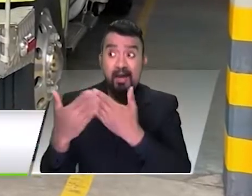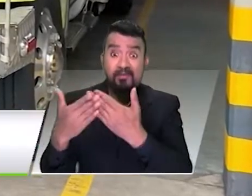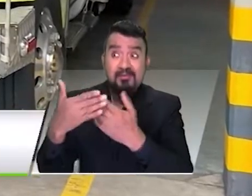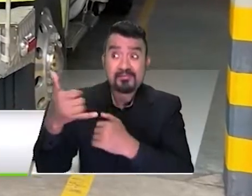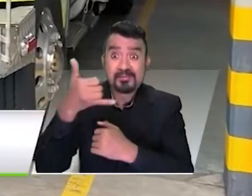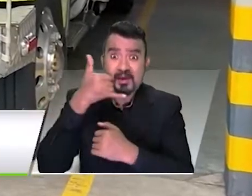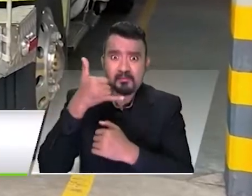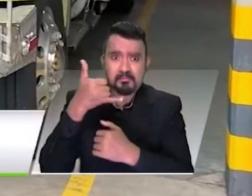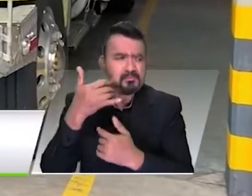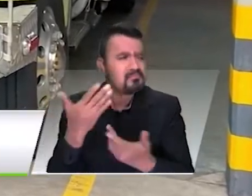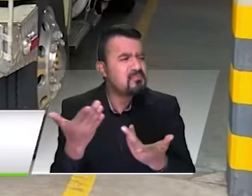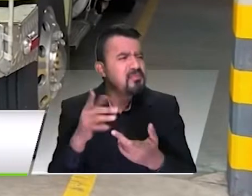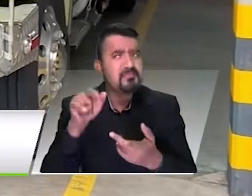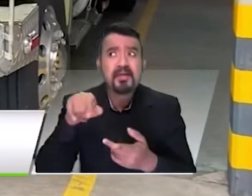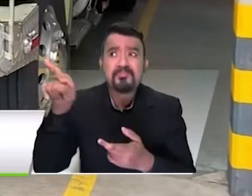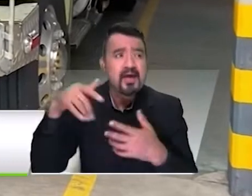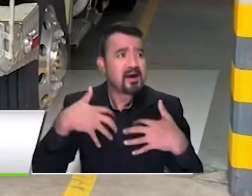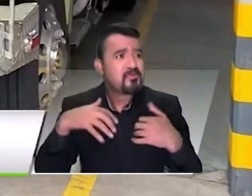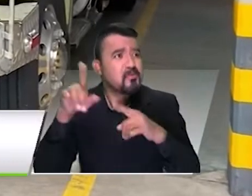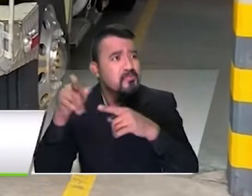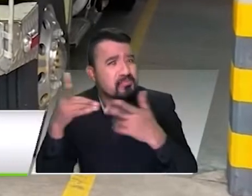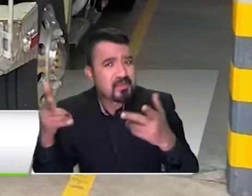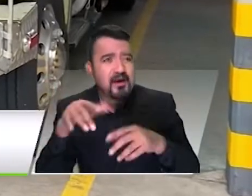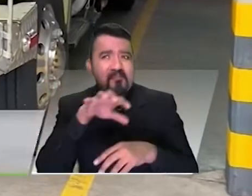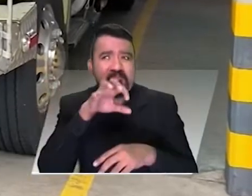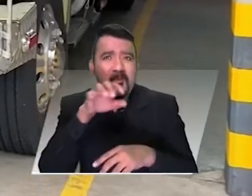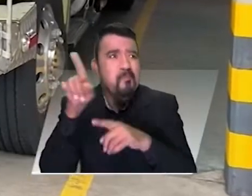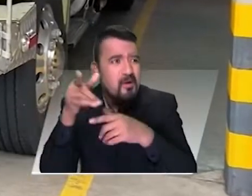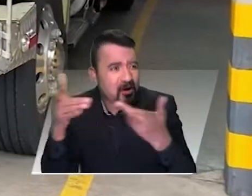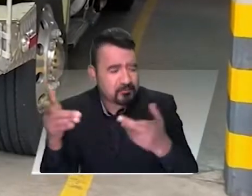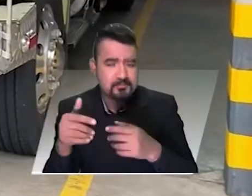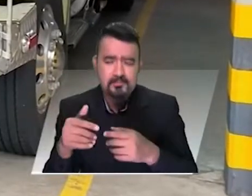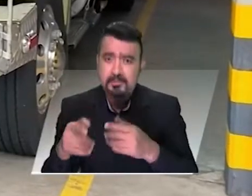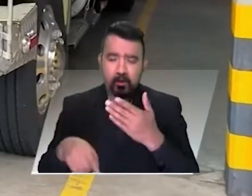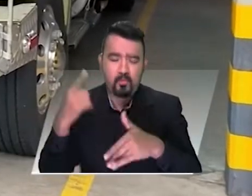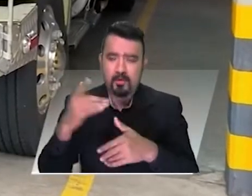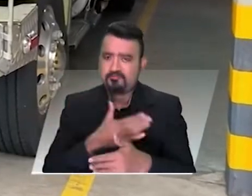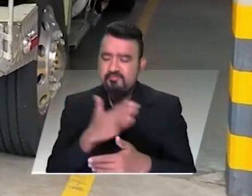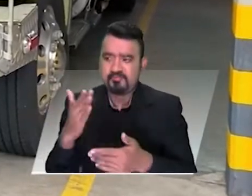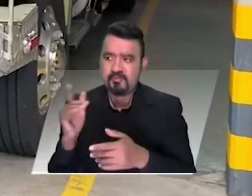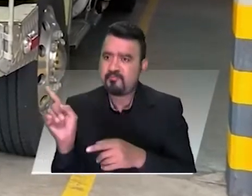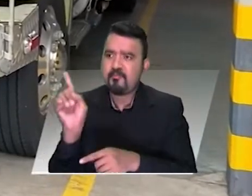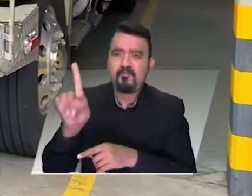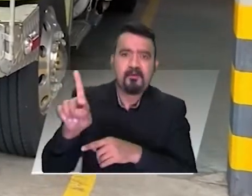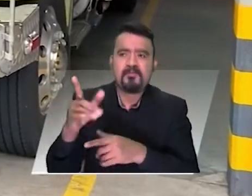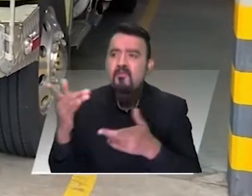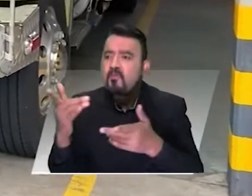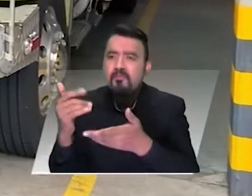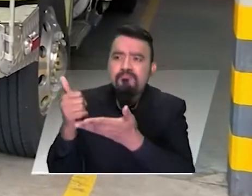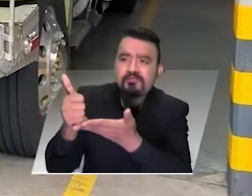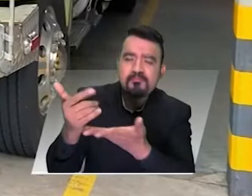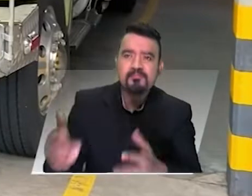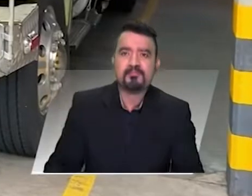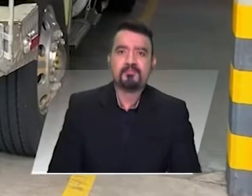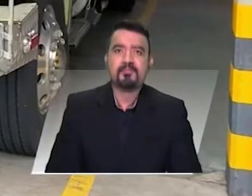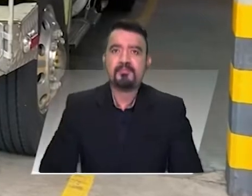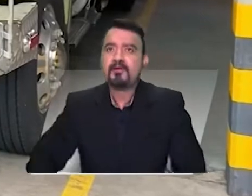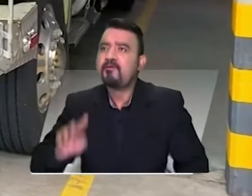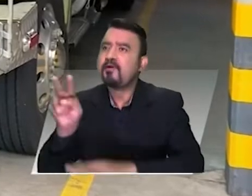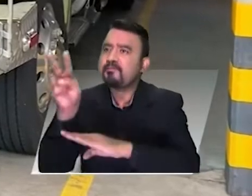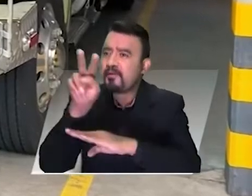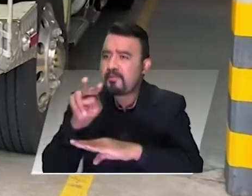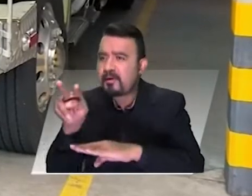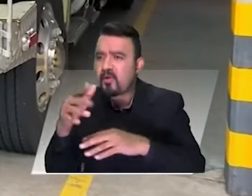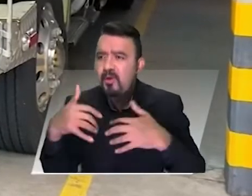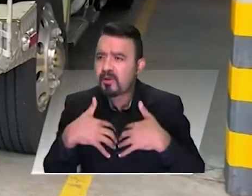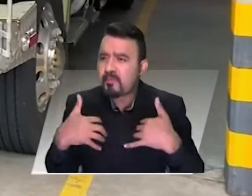123. De inmediato es direccionada a la estación más cercana y se despacha a la tripulación. Al llegar al sitio, hacemos una evaluación completa en